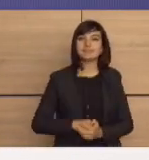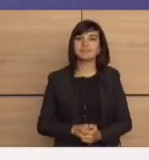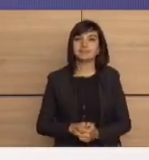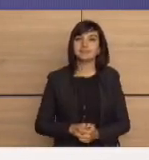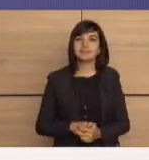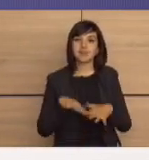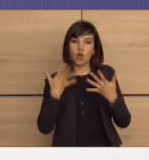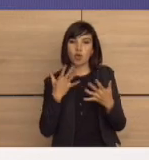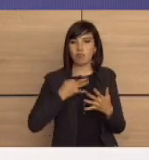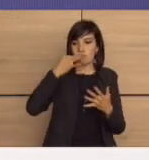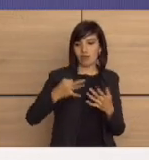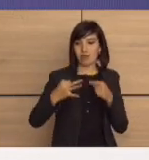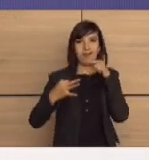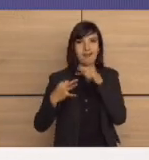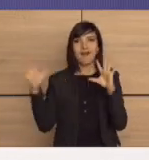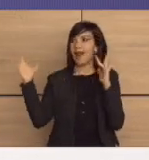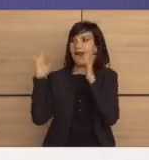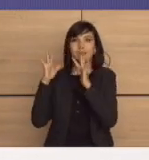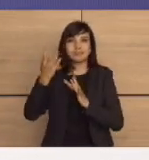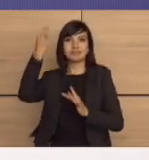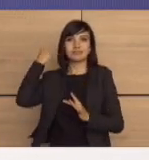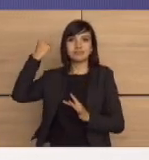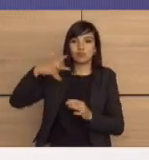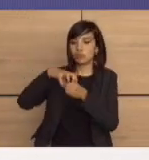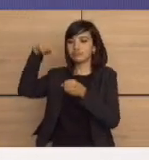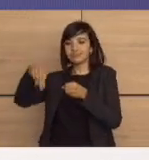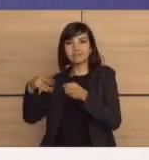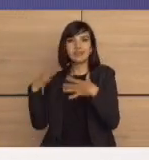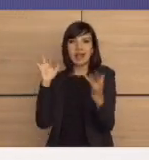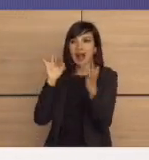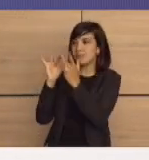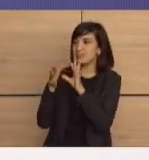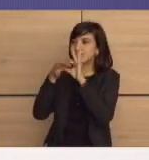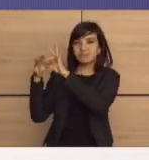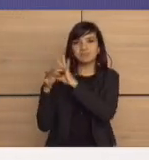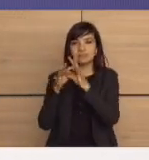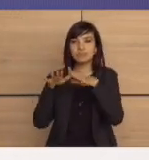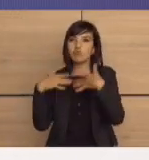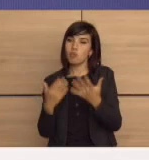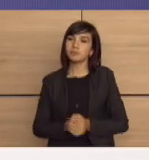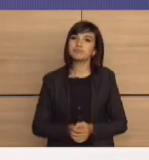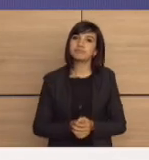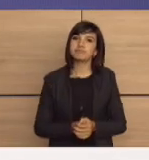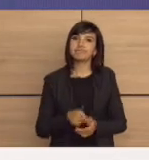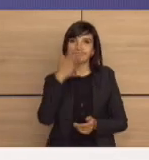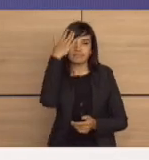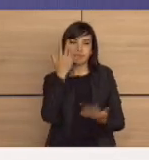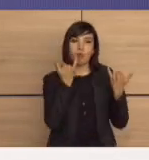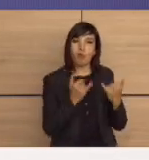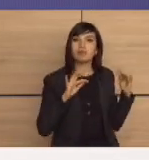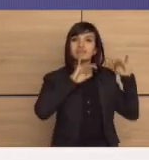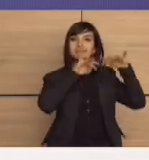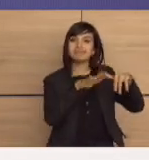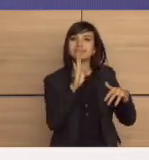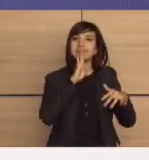ética, el concepto de historia y ciudadanía. Consolidación de redes de maestros, de redes de historiadores, de